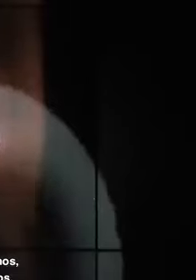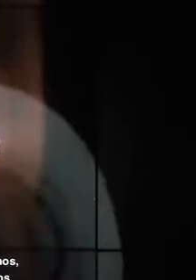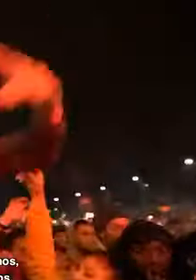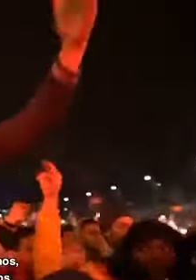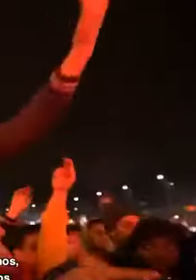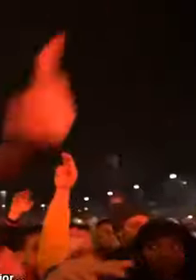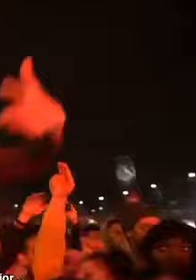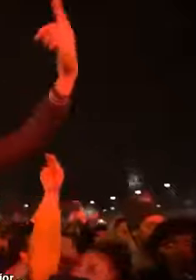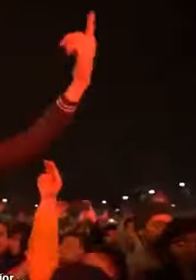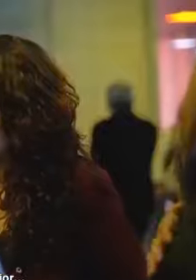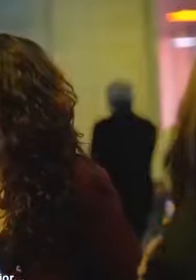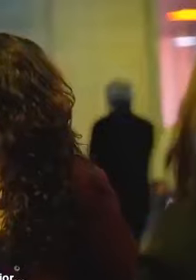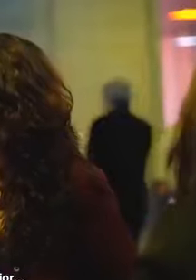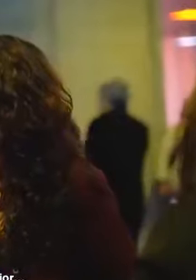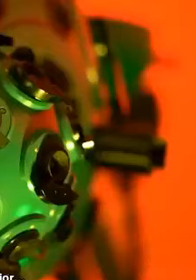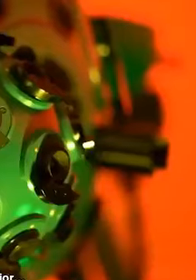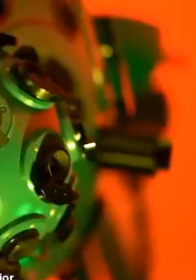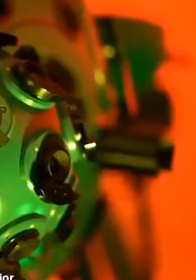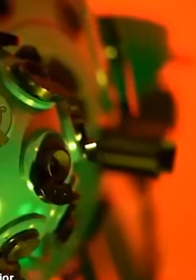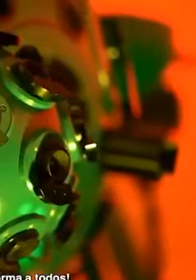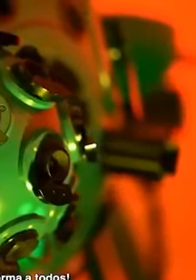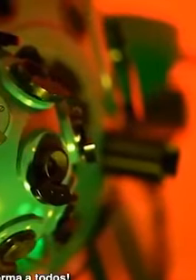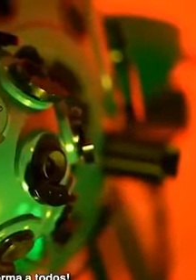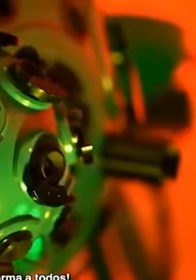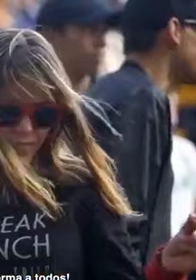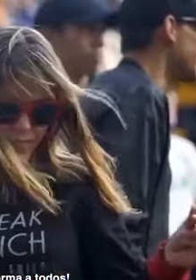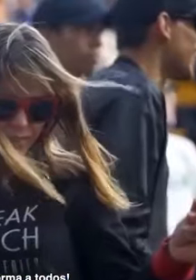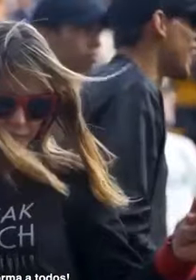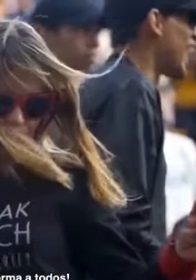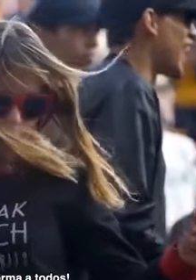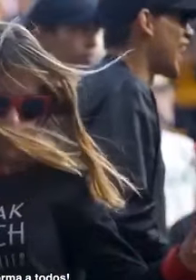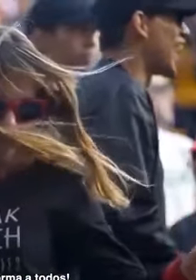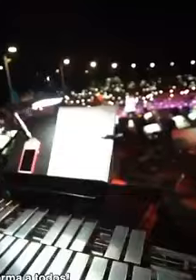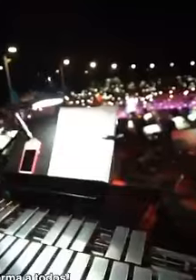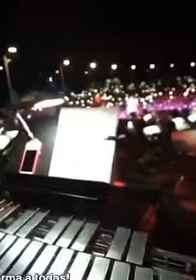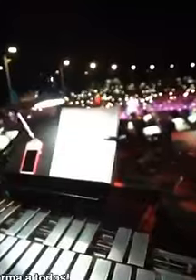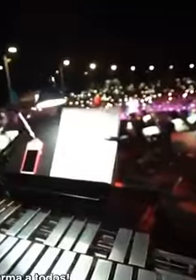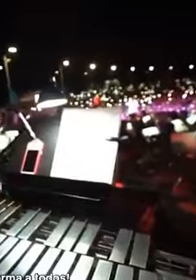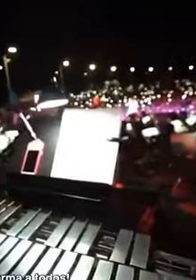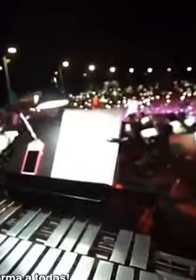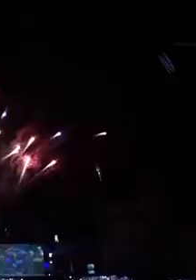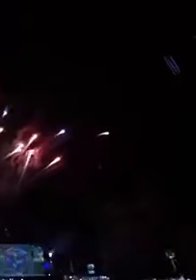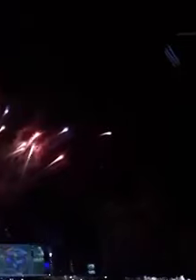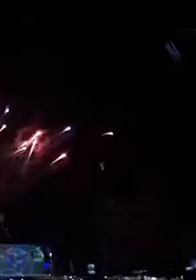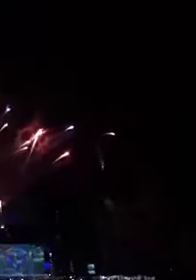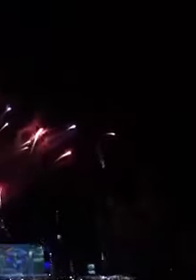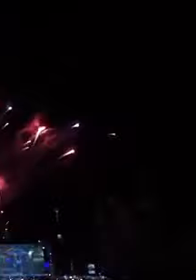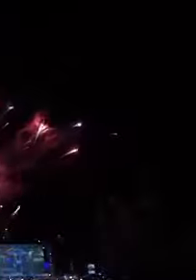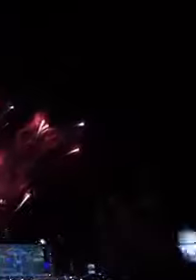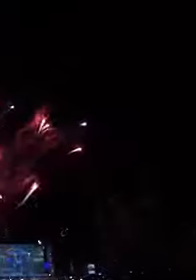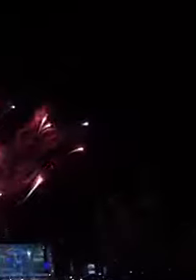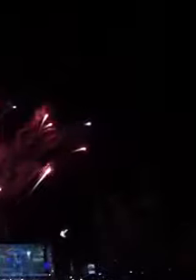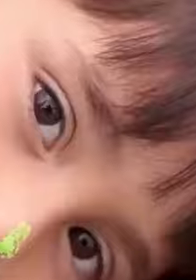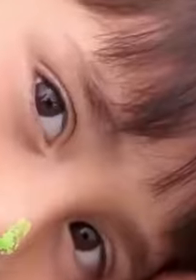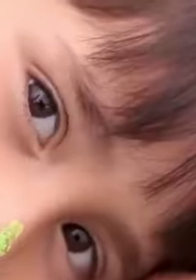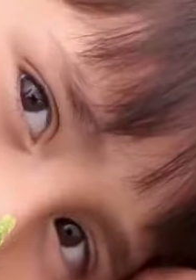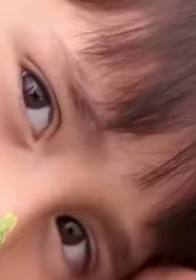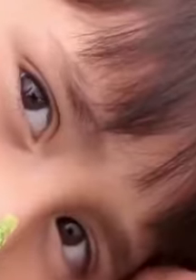reconocemos, en una Bogotá mejor, porque el arte nos transforma a todos.